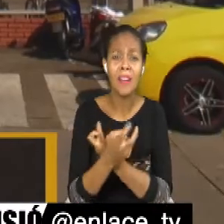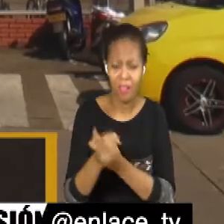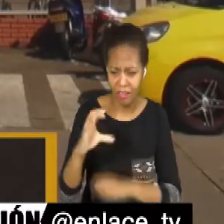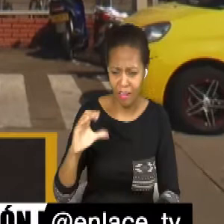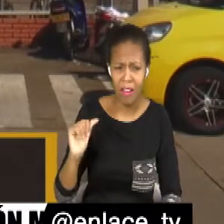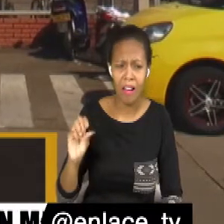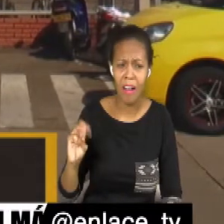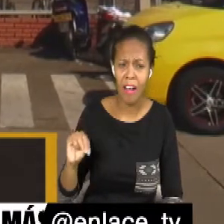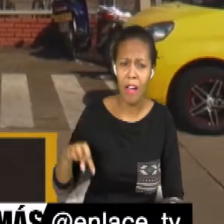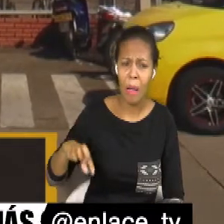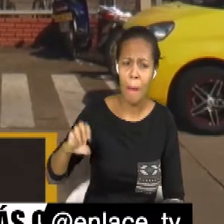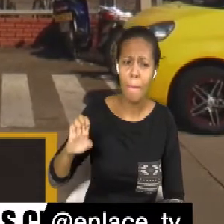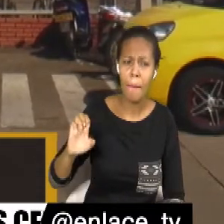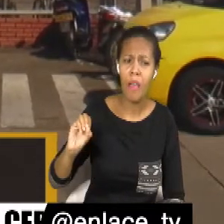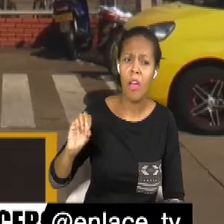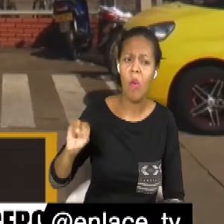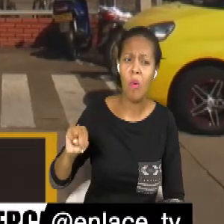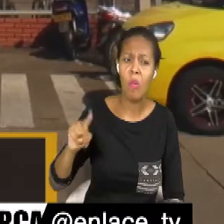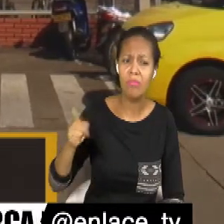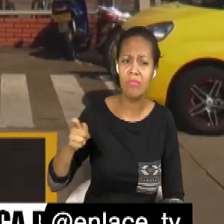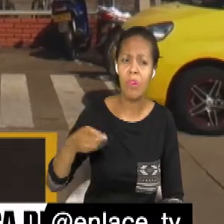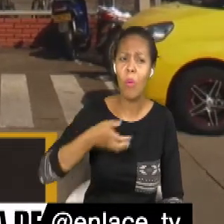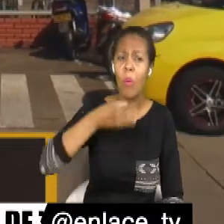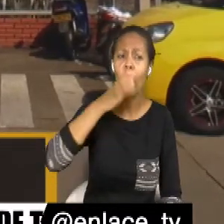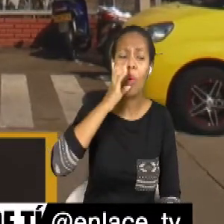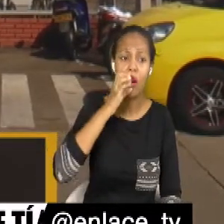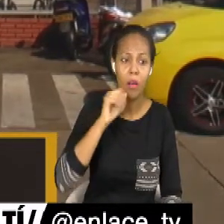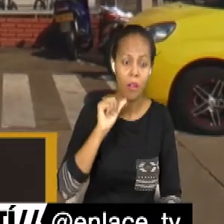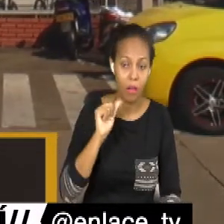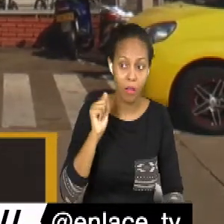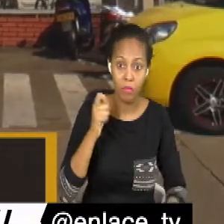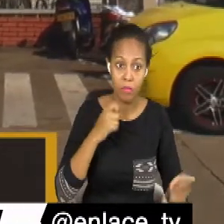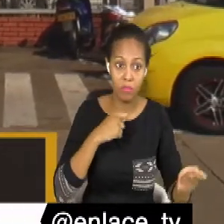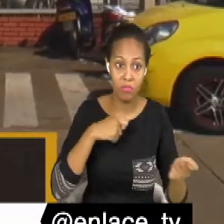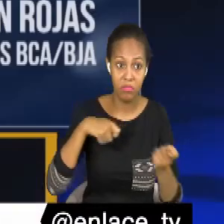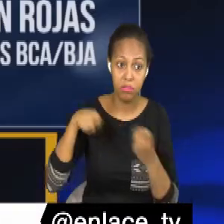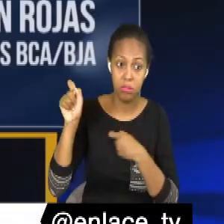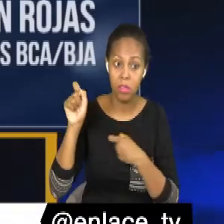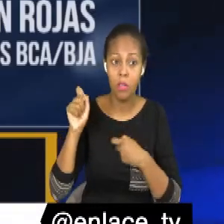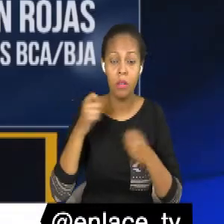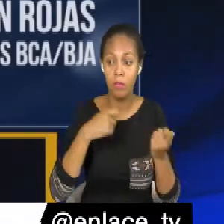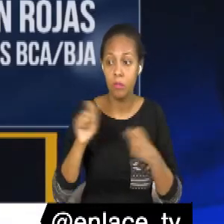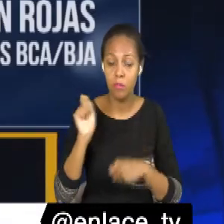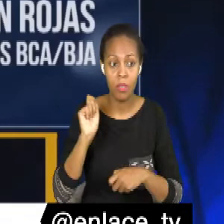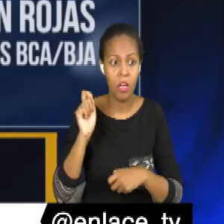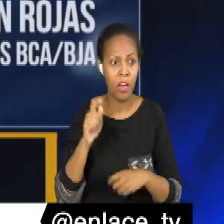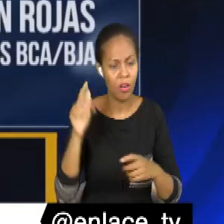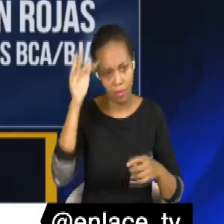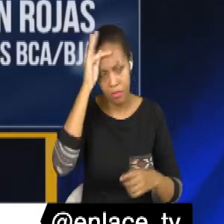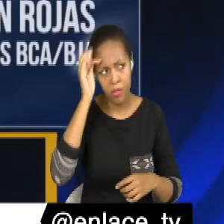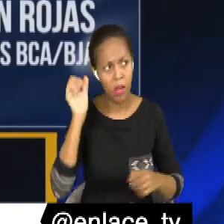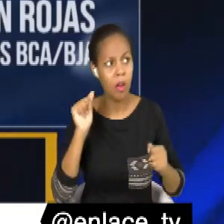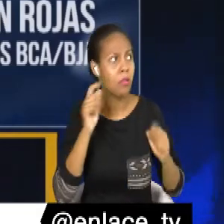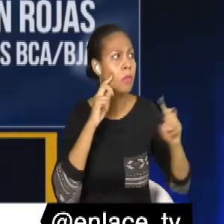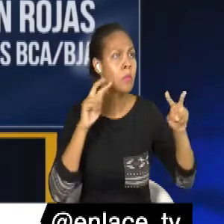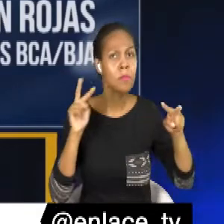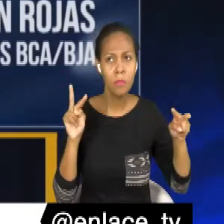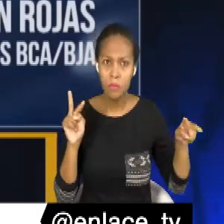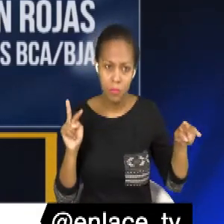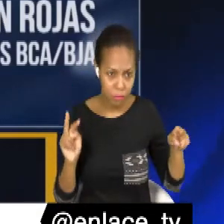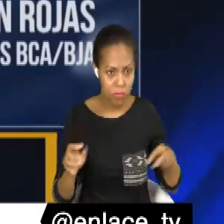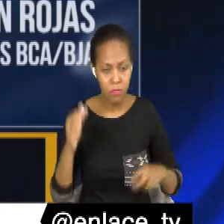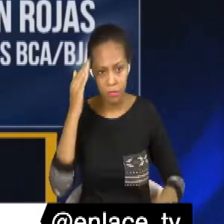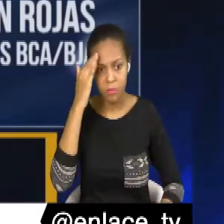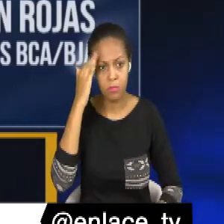joven, según el oficial, en el momento del traslado al centro asistencial estaba consciente. Esa parte de la maneja